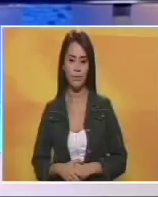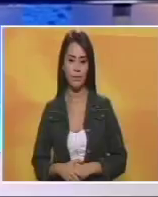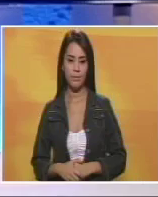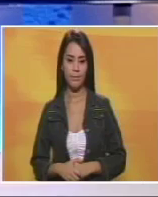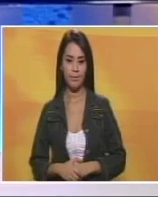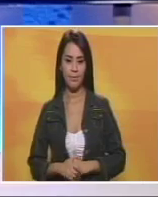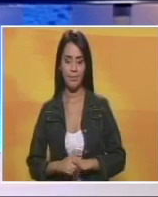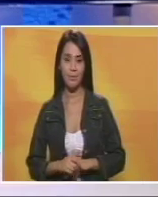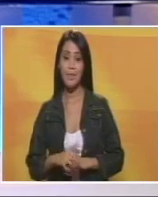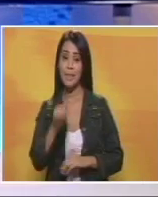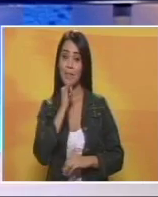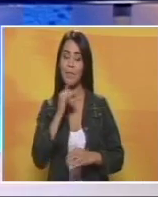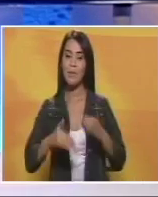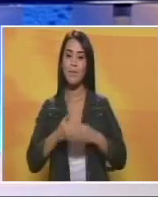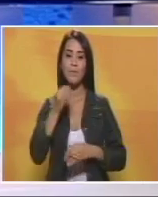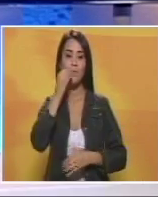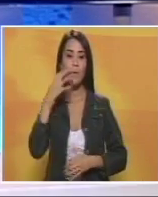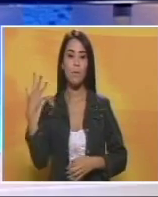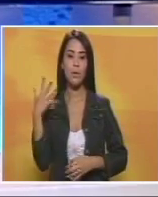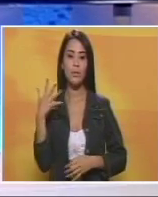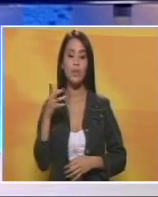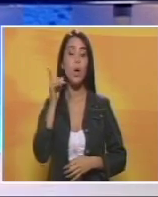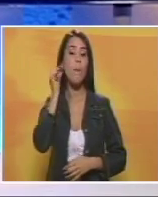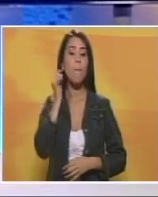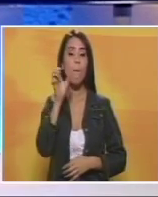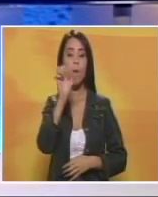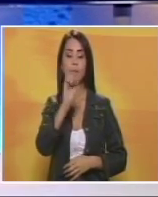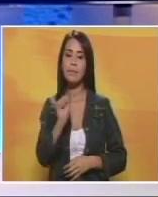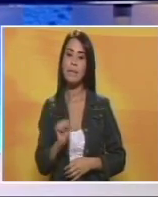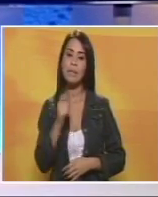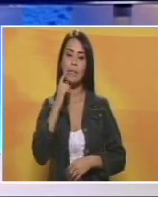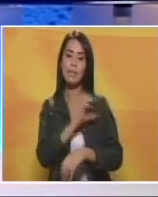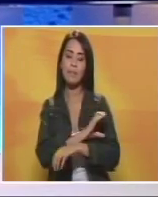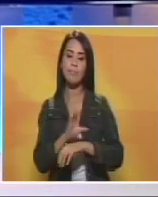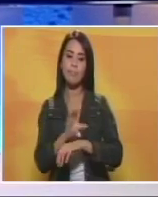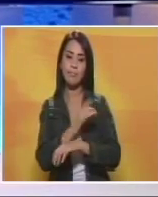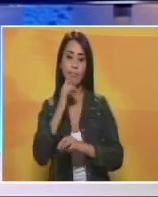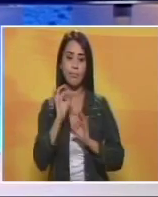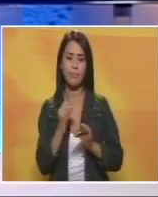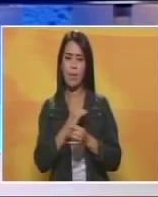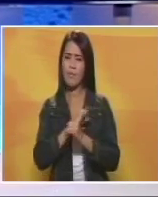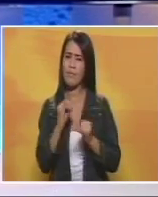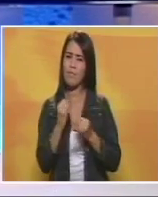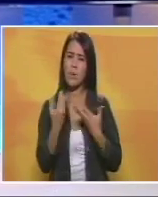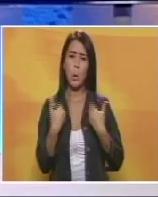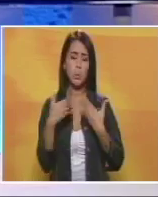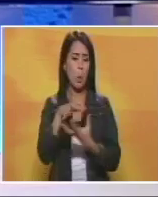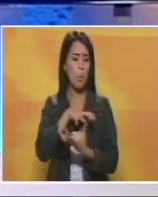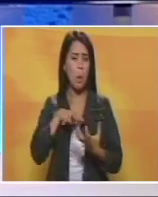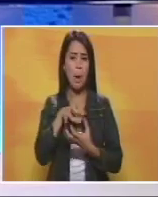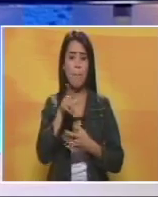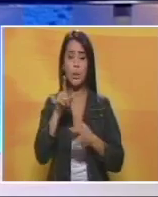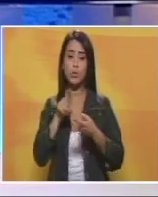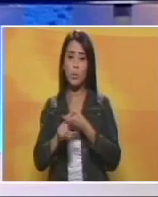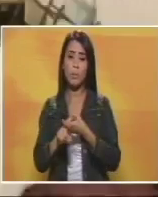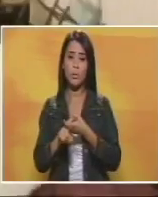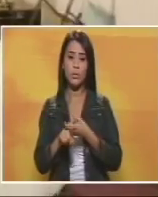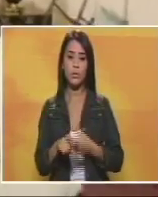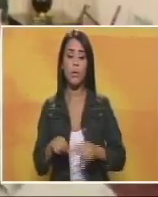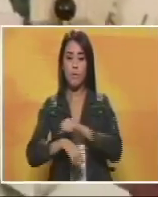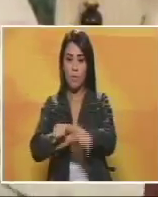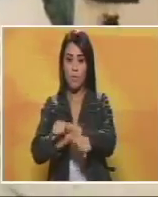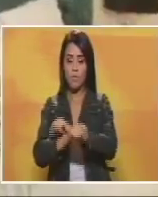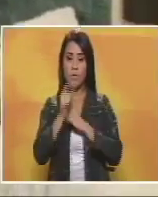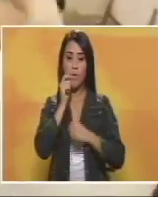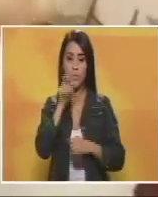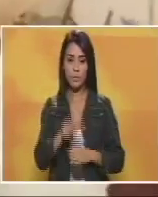Amigos, iniciamos las noticias del mundo del espectáculo con Shakira. Ella ha puesto fin a los rumores sobre una supuesta crisis con su esposo Gerard Piqué. La cantante, quien se